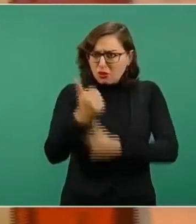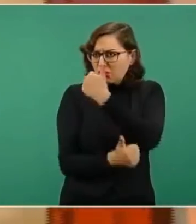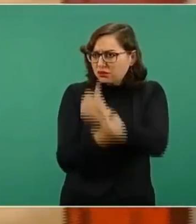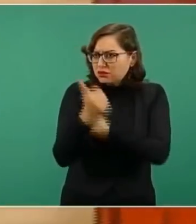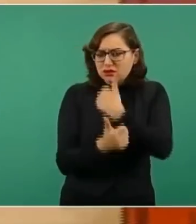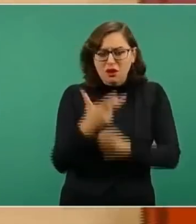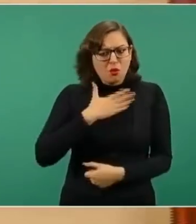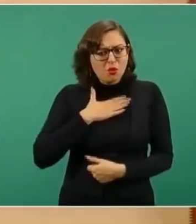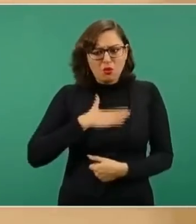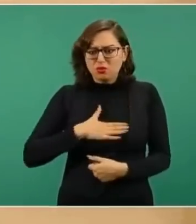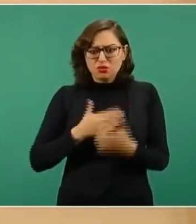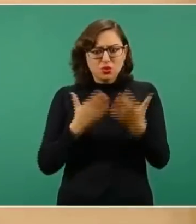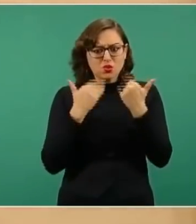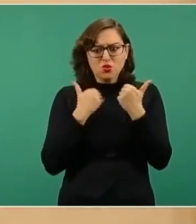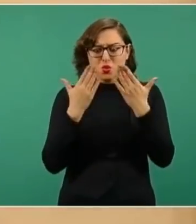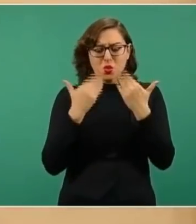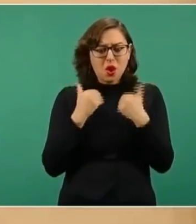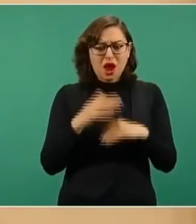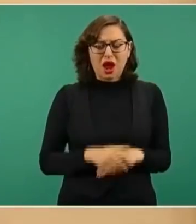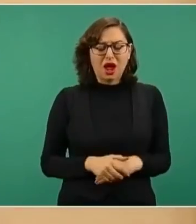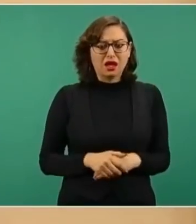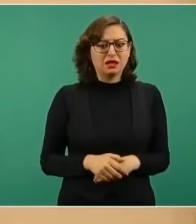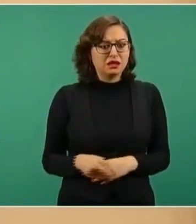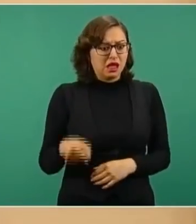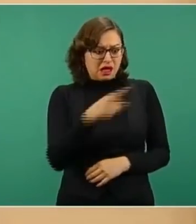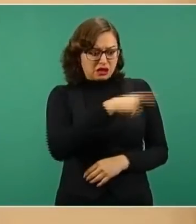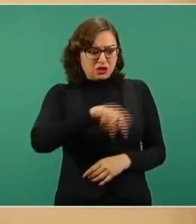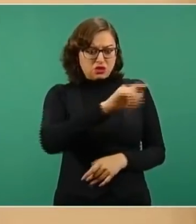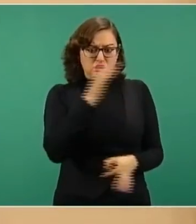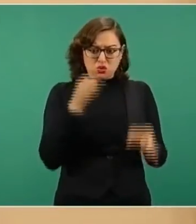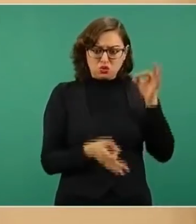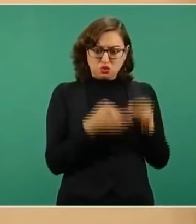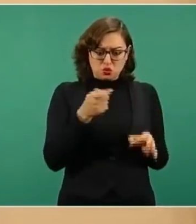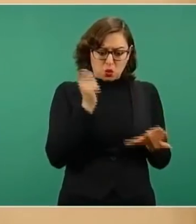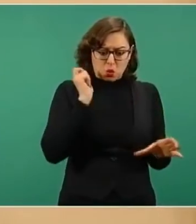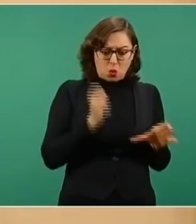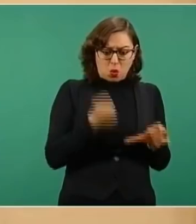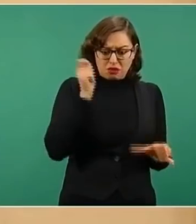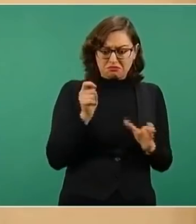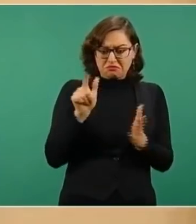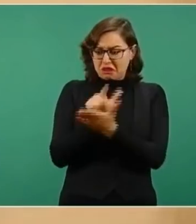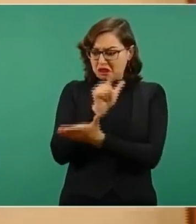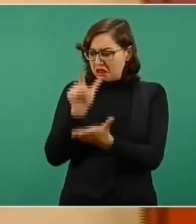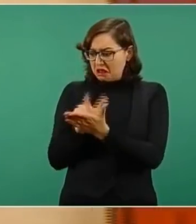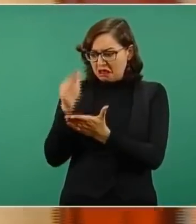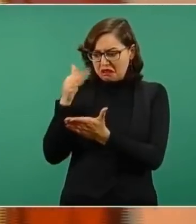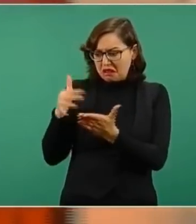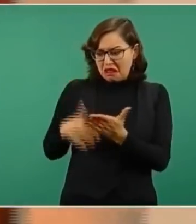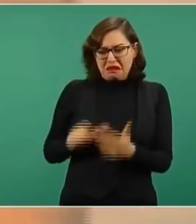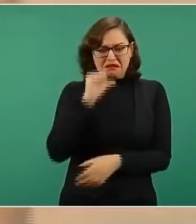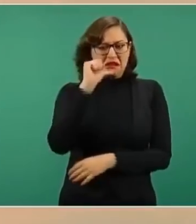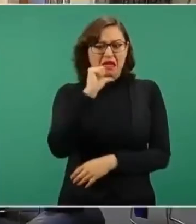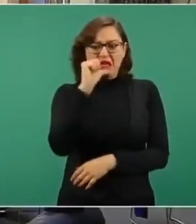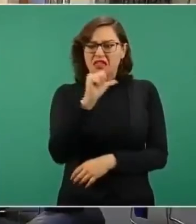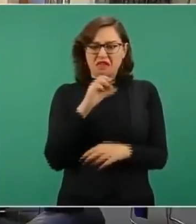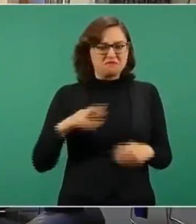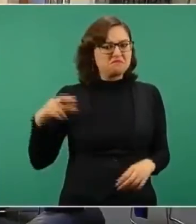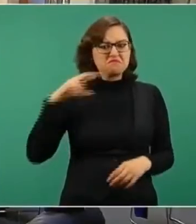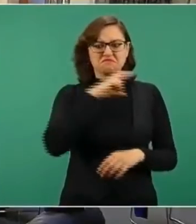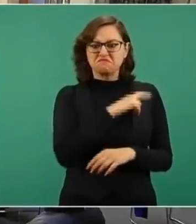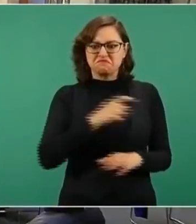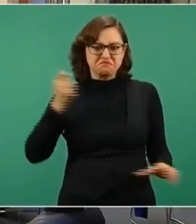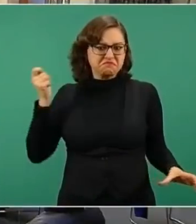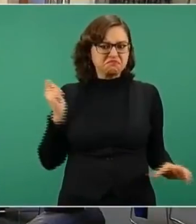amparos en 24 horas fast track, seguramente sin haber leído la ley y sus impactos, no analizaron